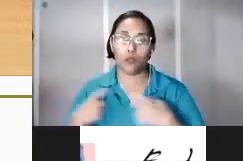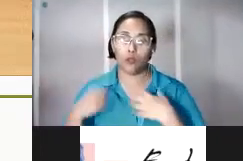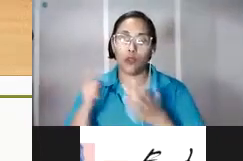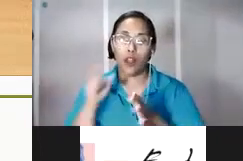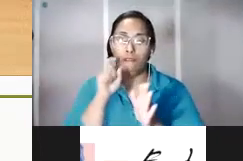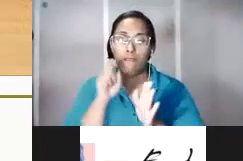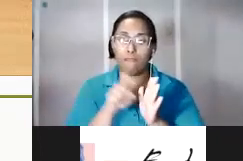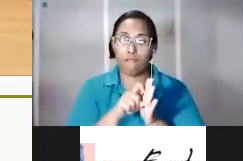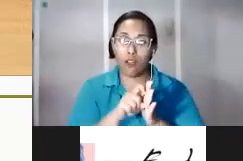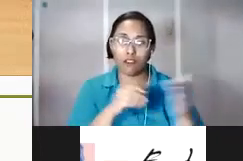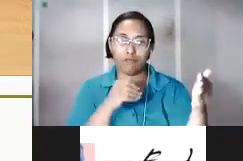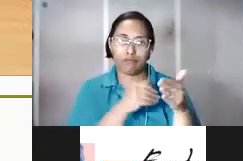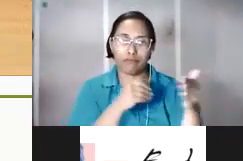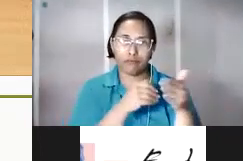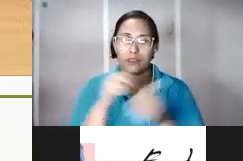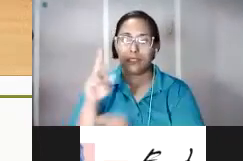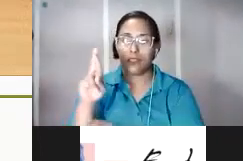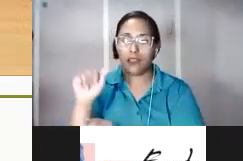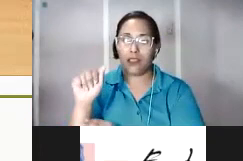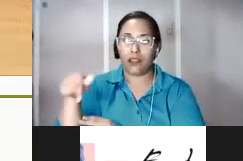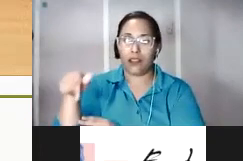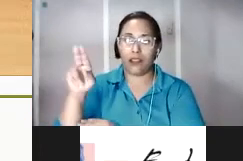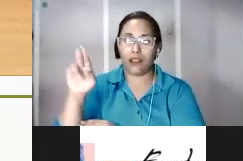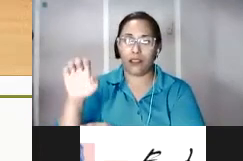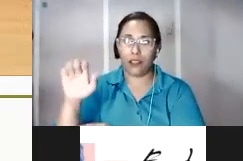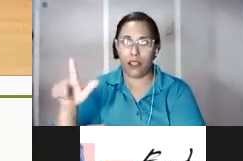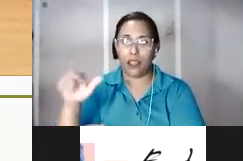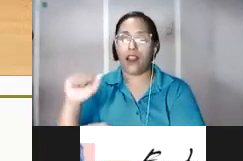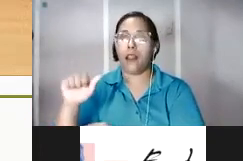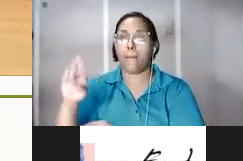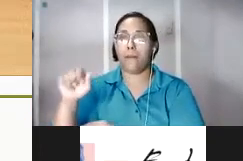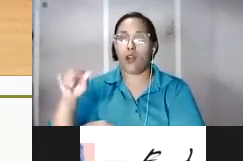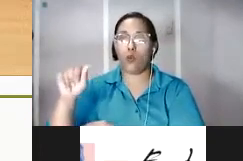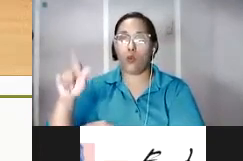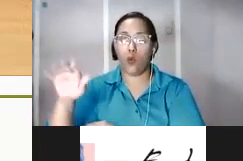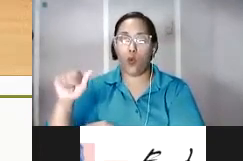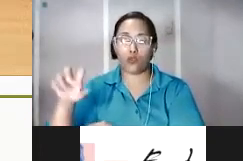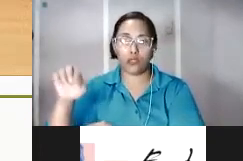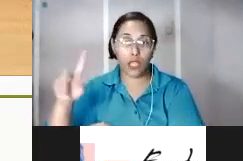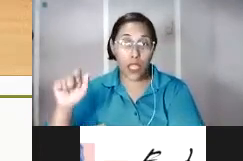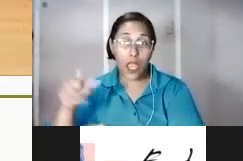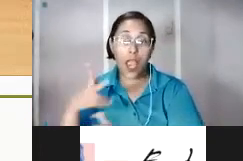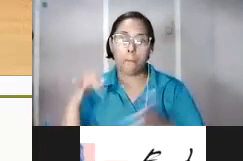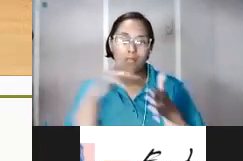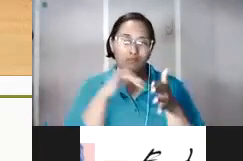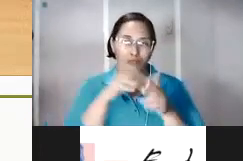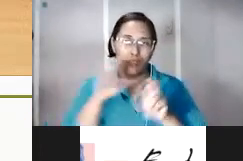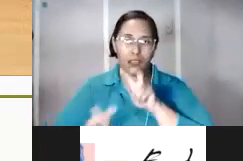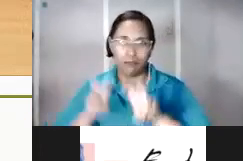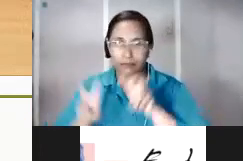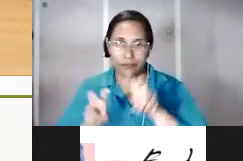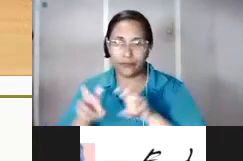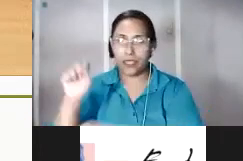los acercamientos de Raquel Braulovsky para estudiar el Carnaval de San Juan en la década de